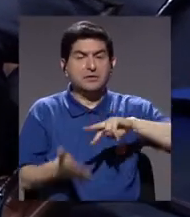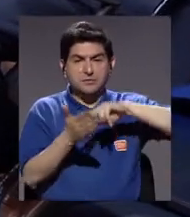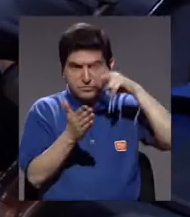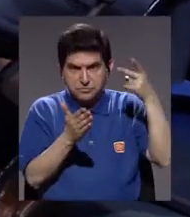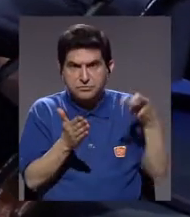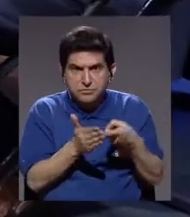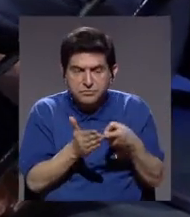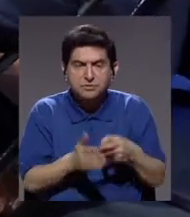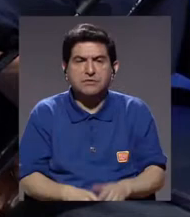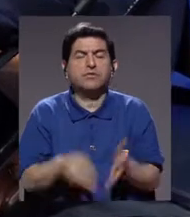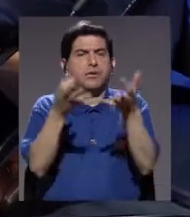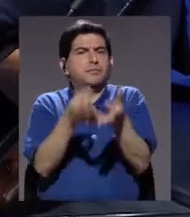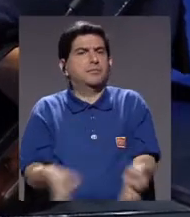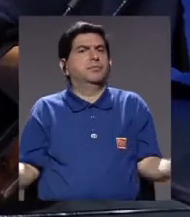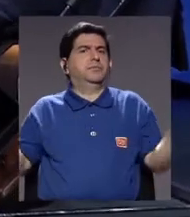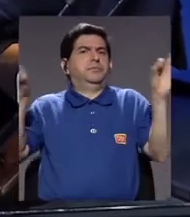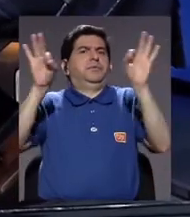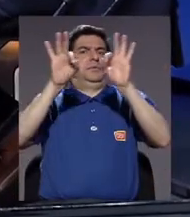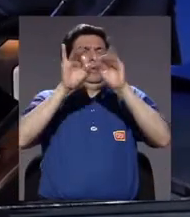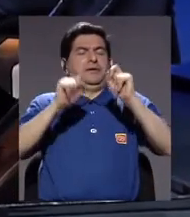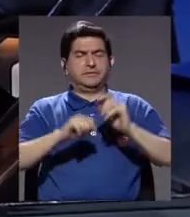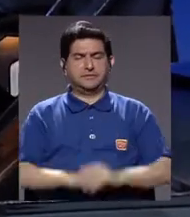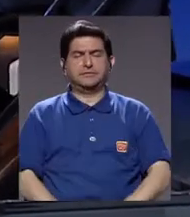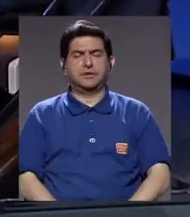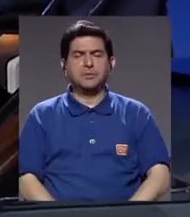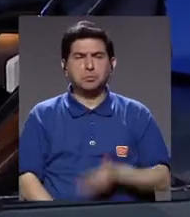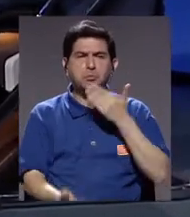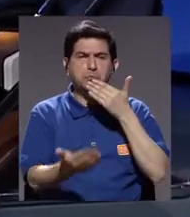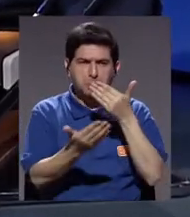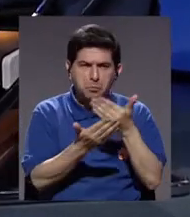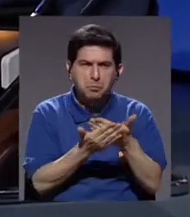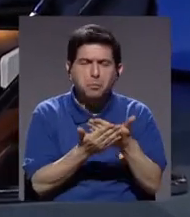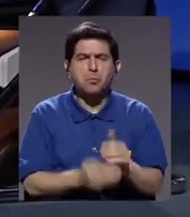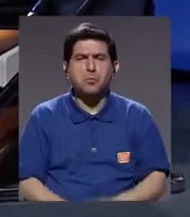bastante importante, es decir,